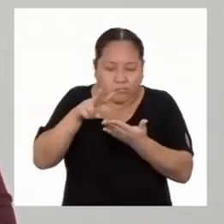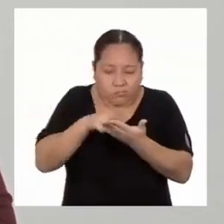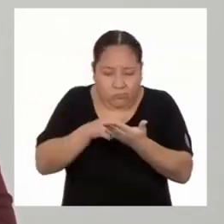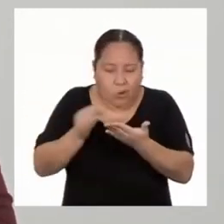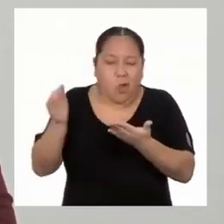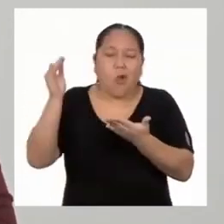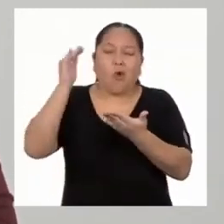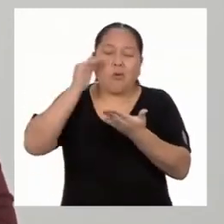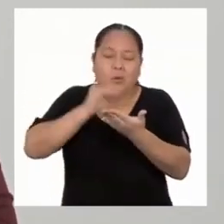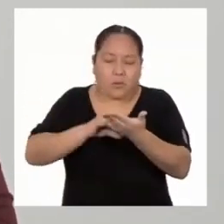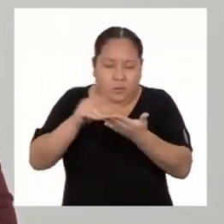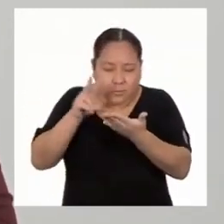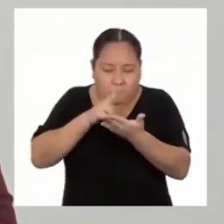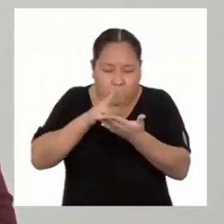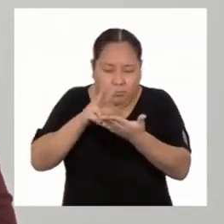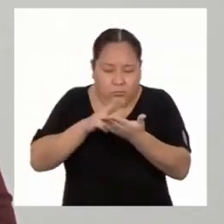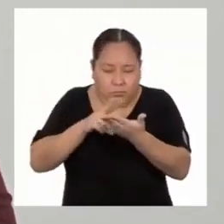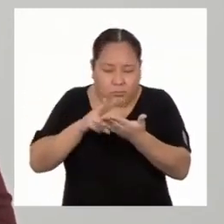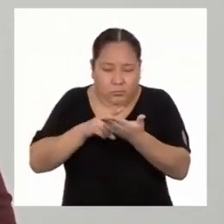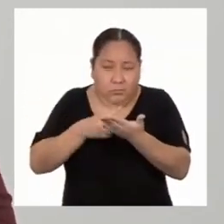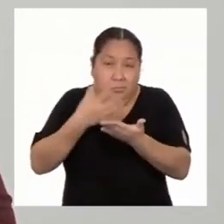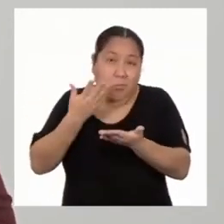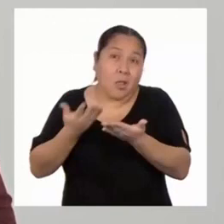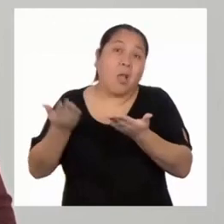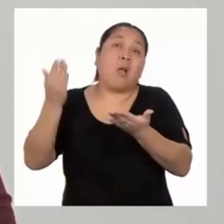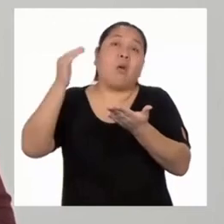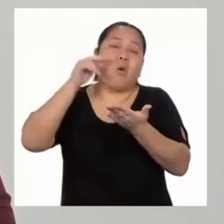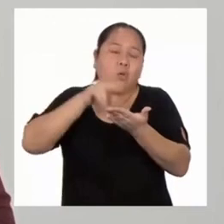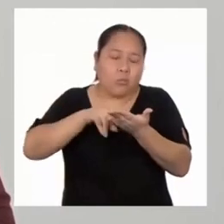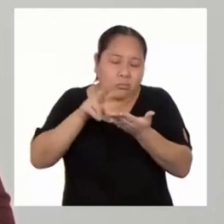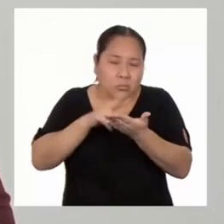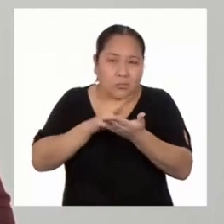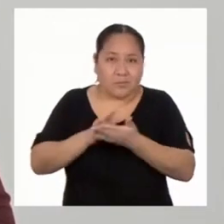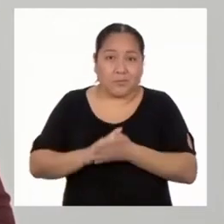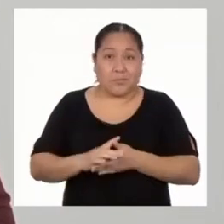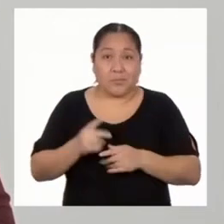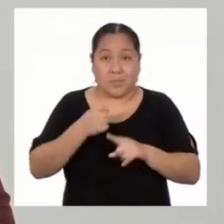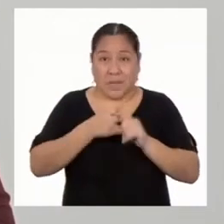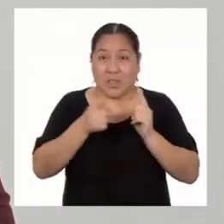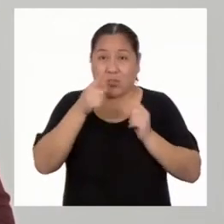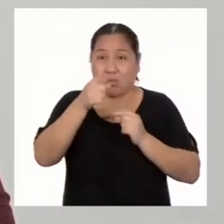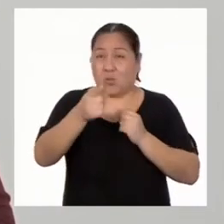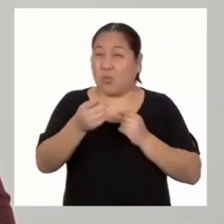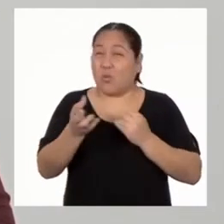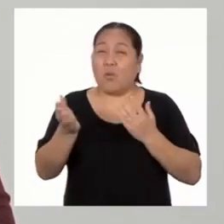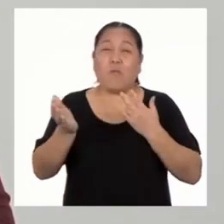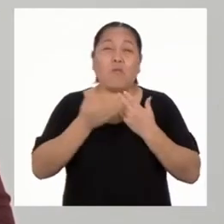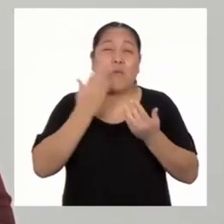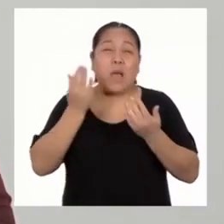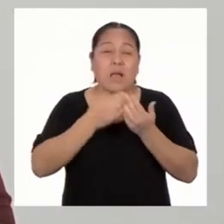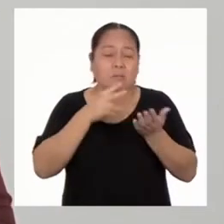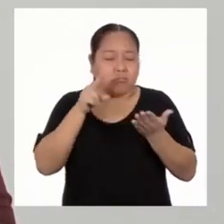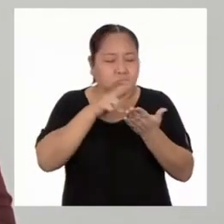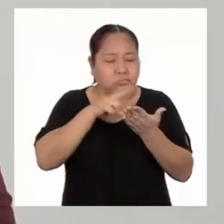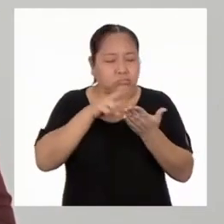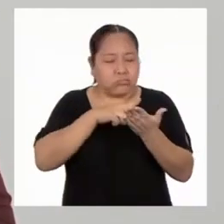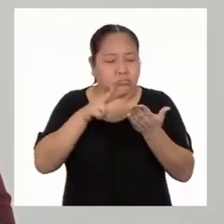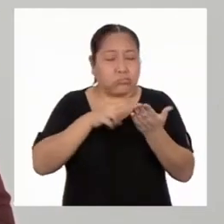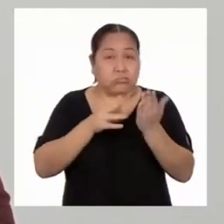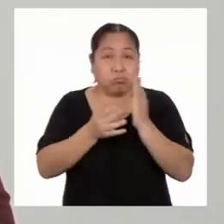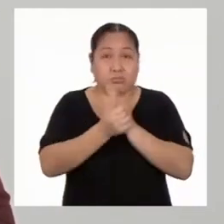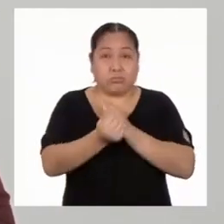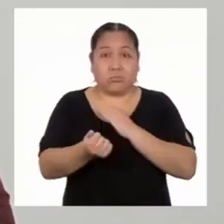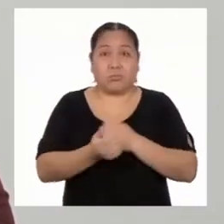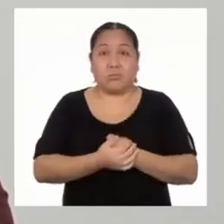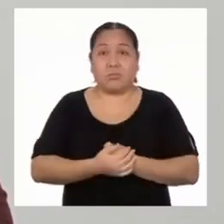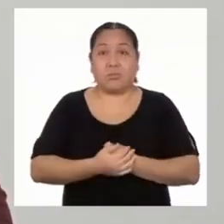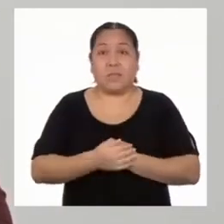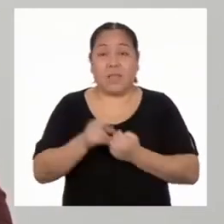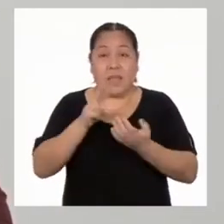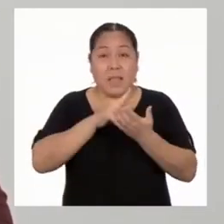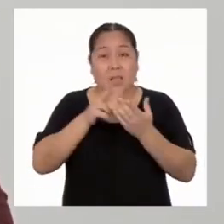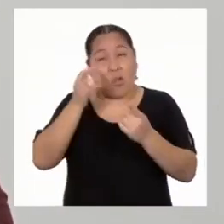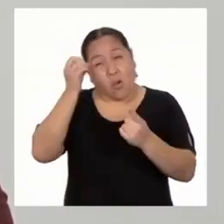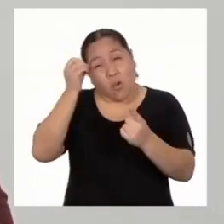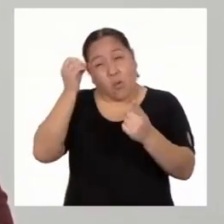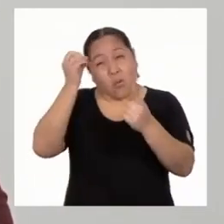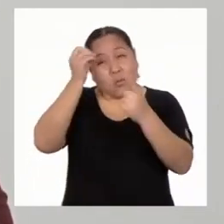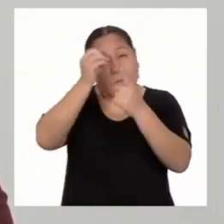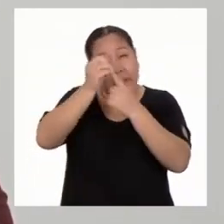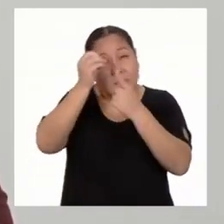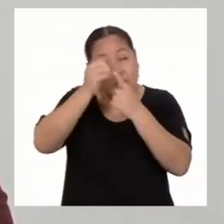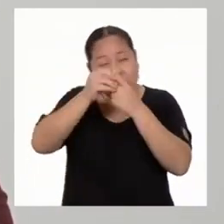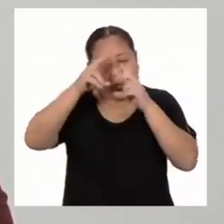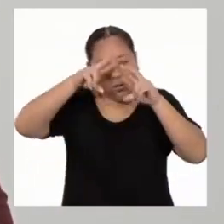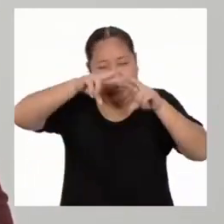vez. Asimismo, si tienes más desarrollada tu habilidad lectora, en el caso de la lectura con propósito de